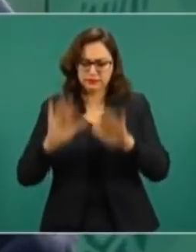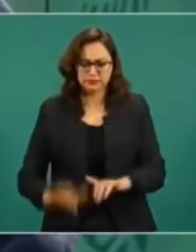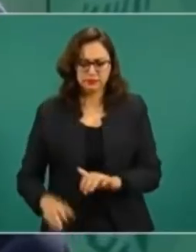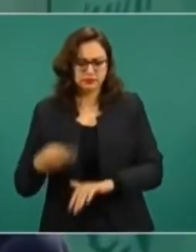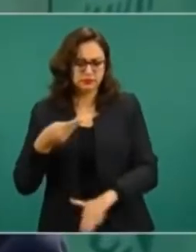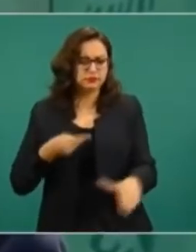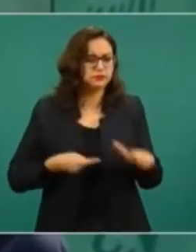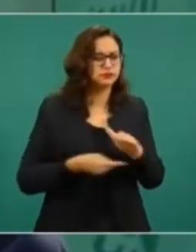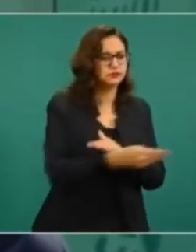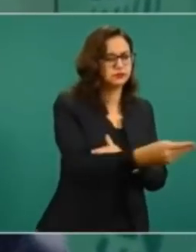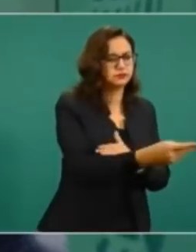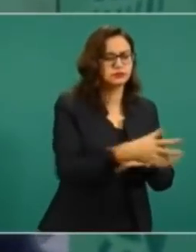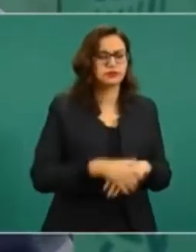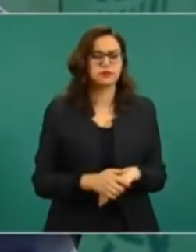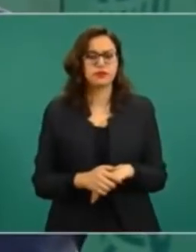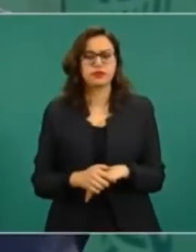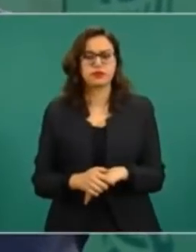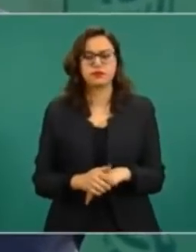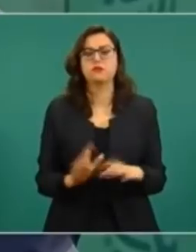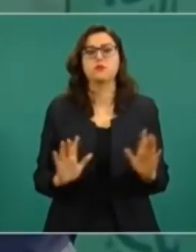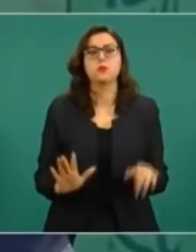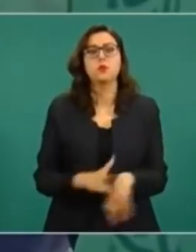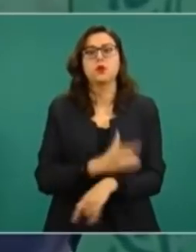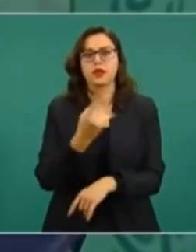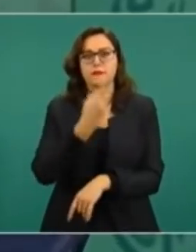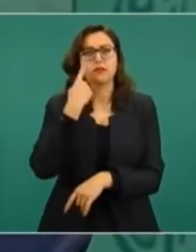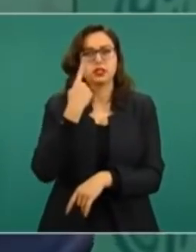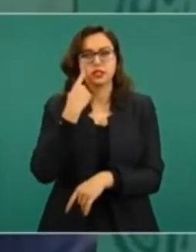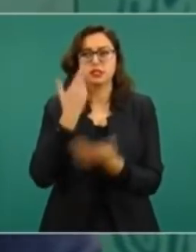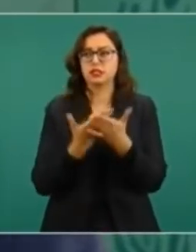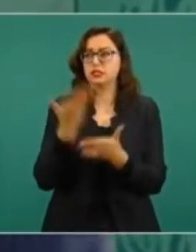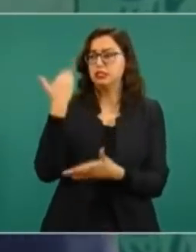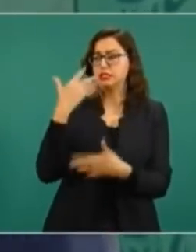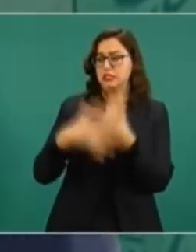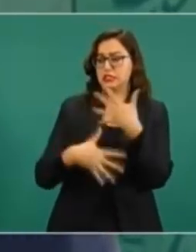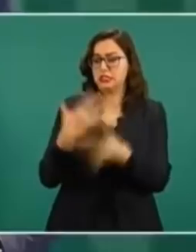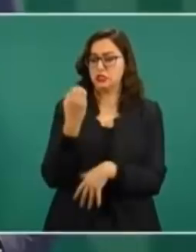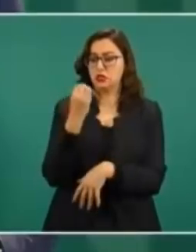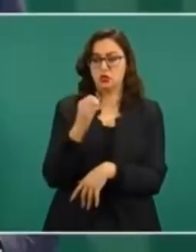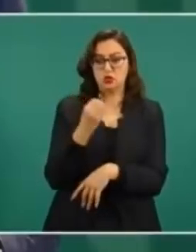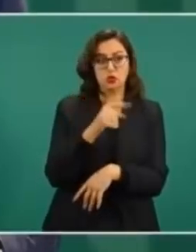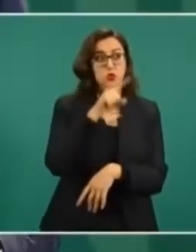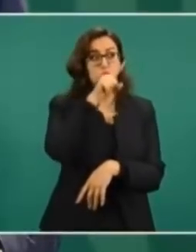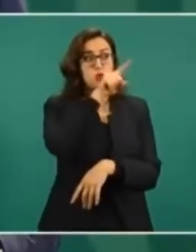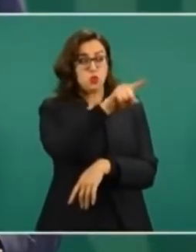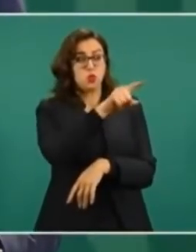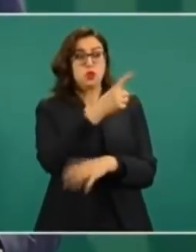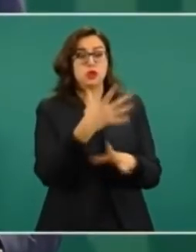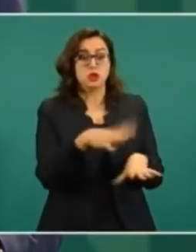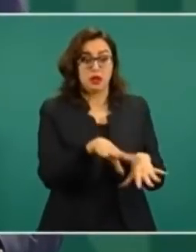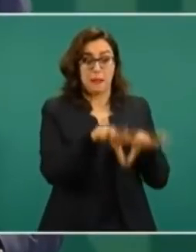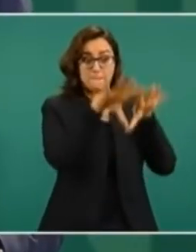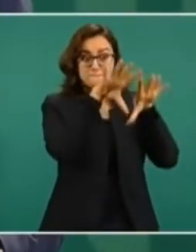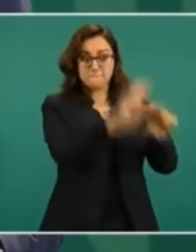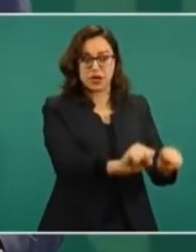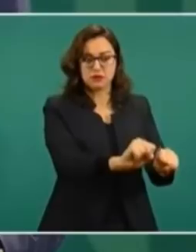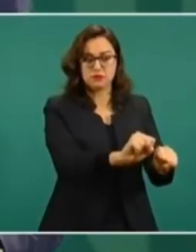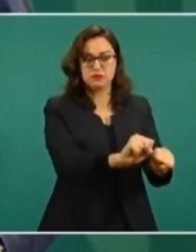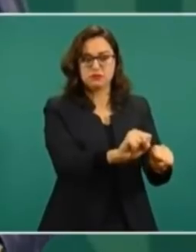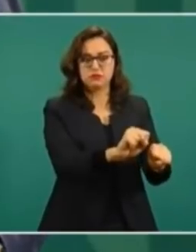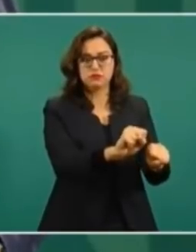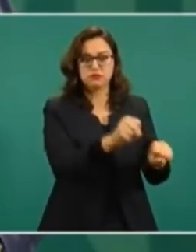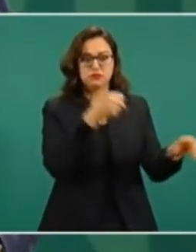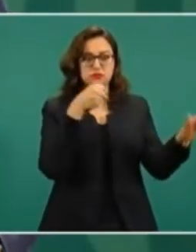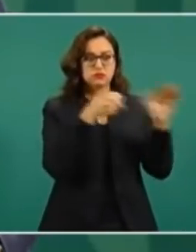a las 7 de la noche del día que lo detienen, porque el embajador de Estados Unidos le habla al secretario